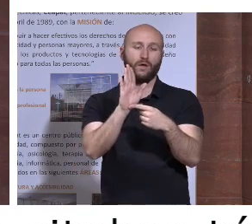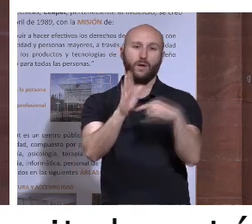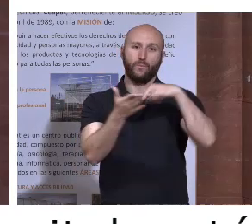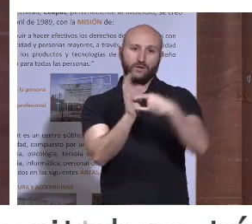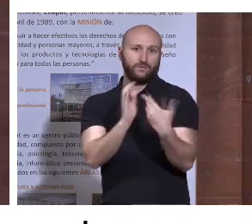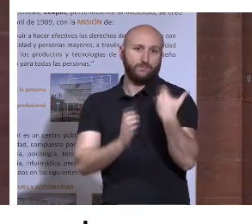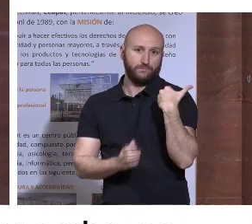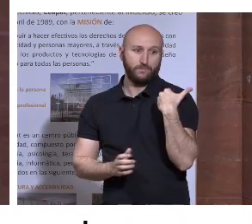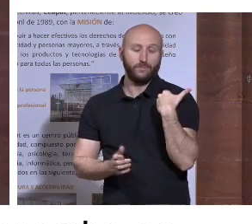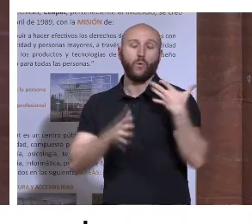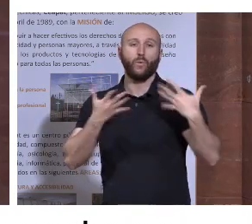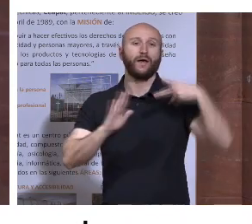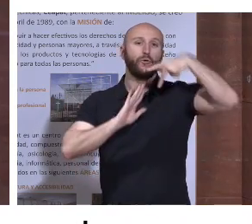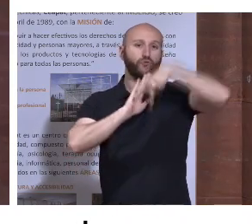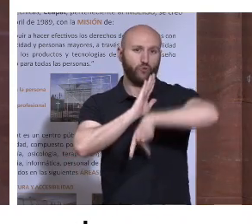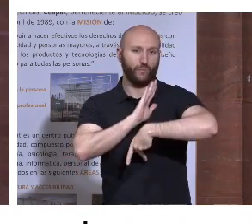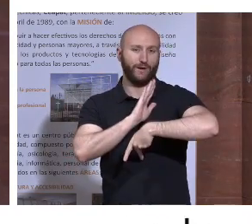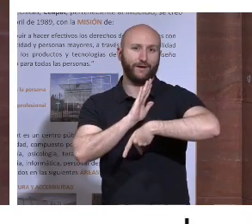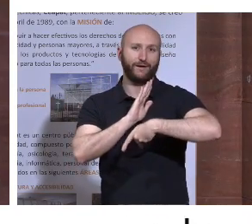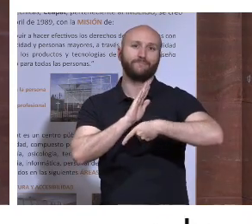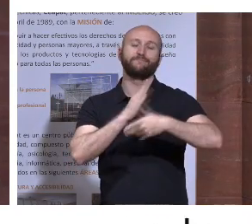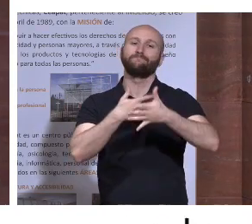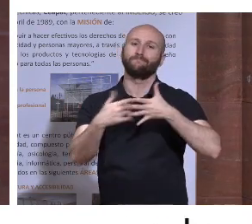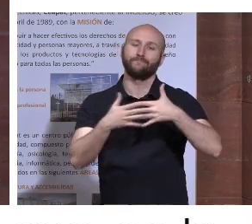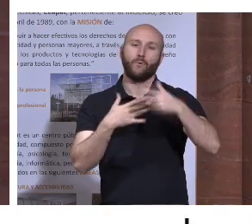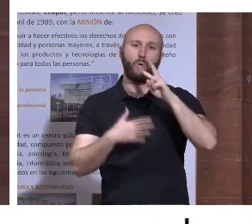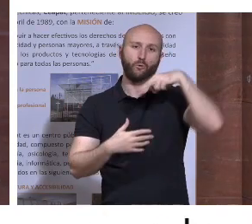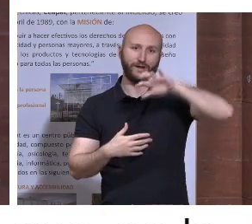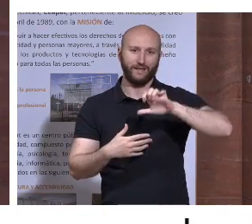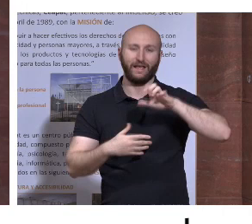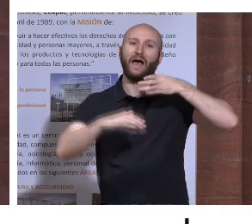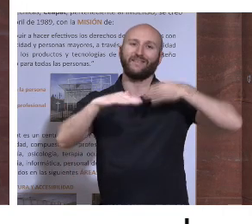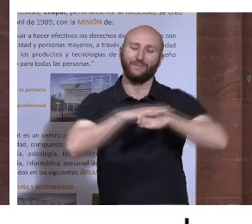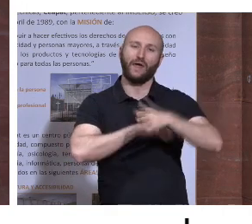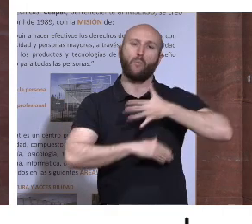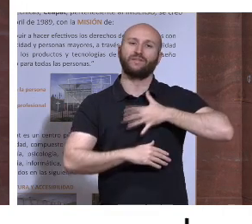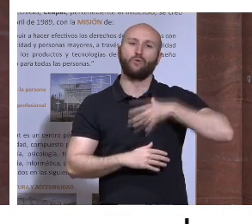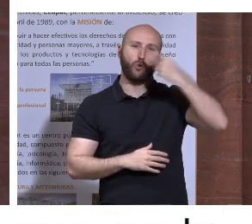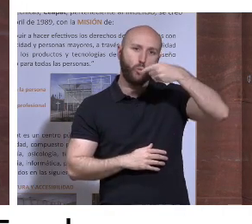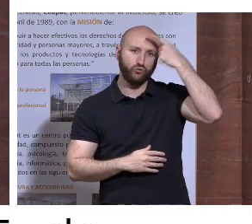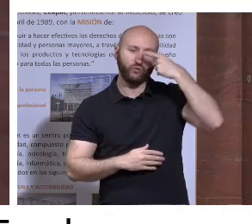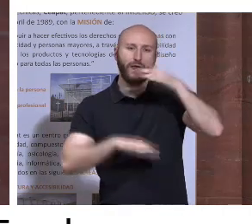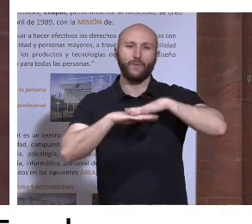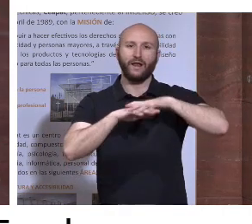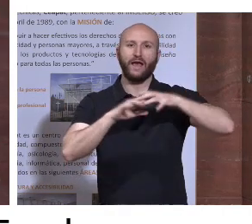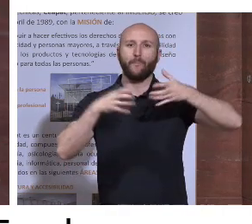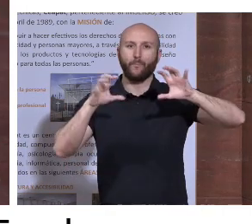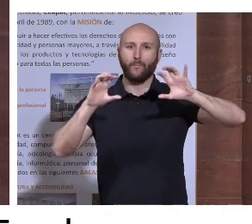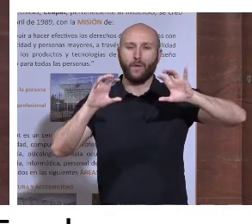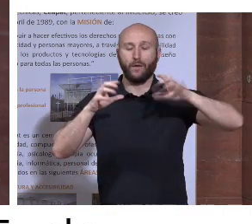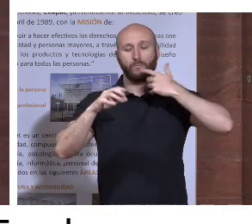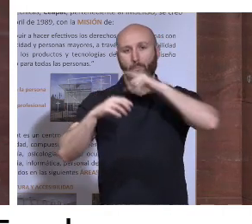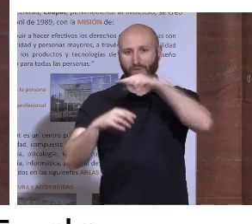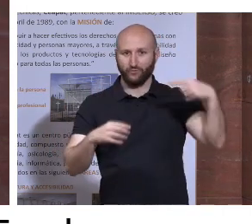que es la norma que hemos hecho en UNE, de accesibilidad al patrimonio cultural inmueble. Bueno, ¿por qué? ¿Por